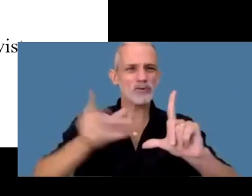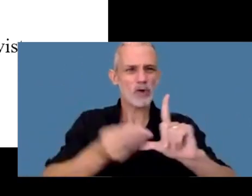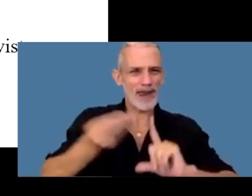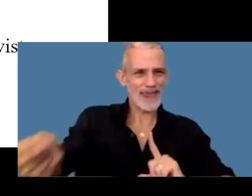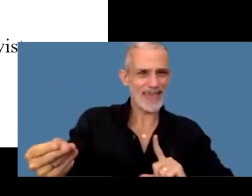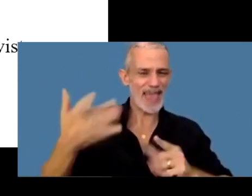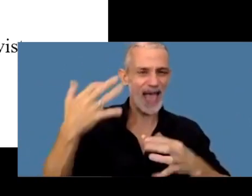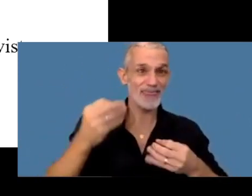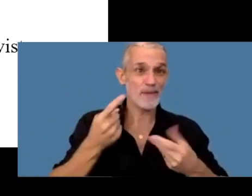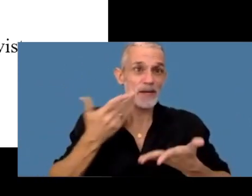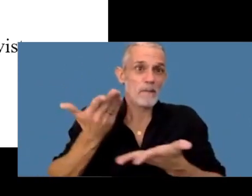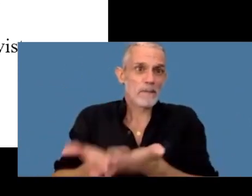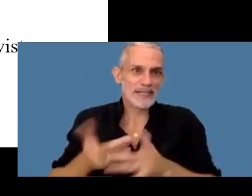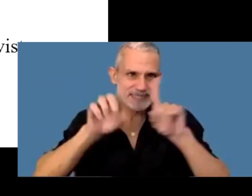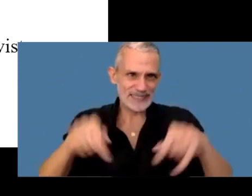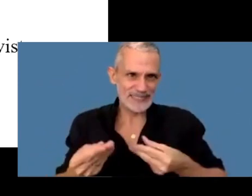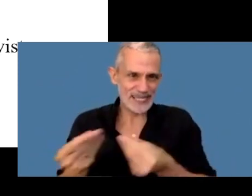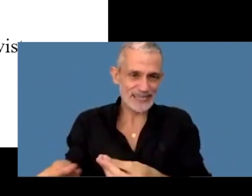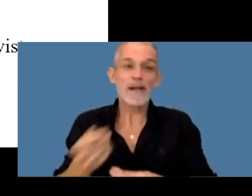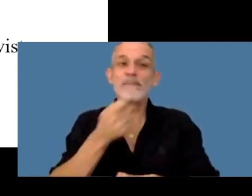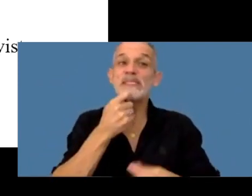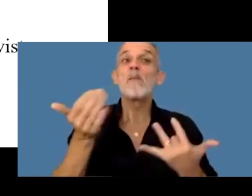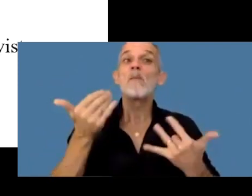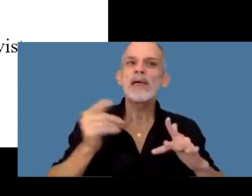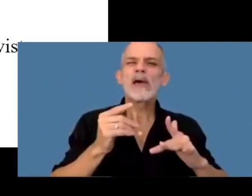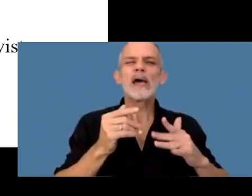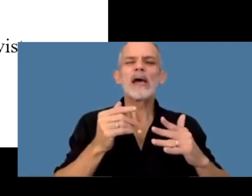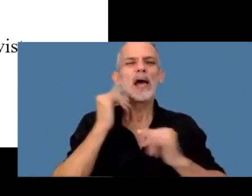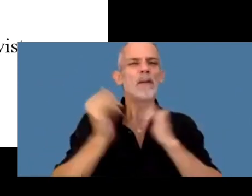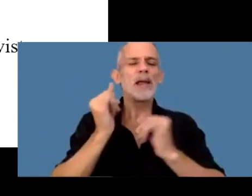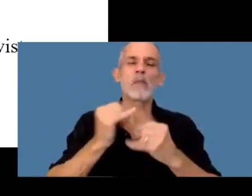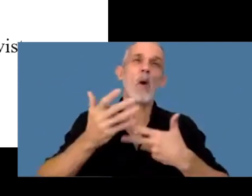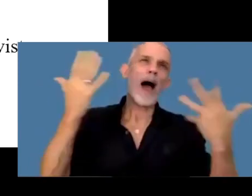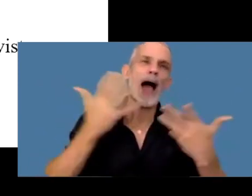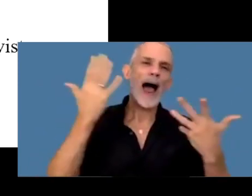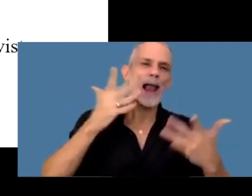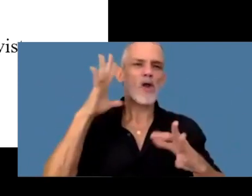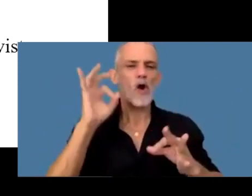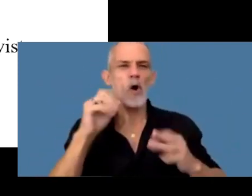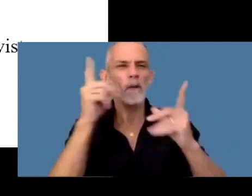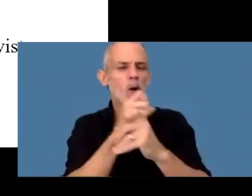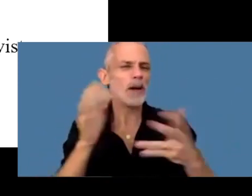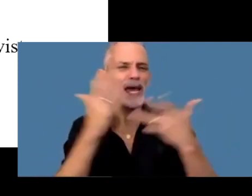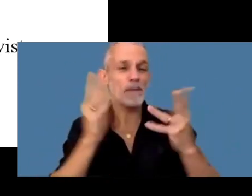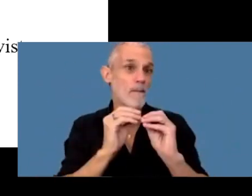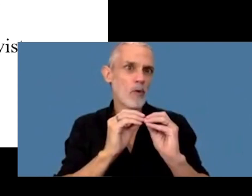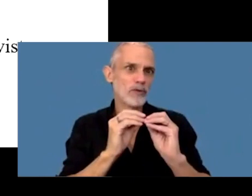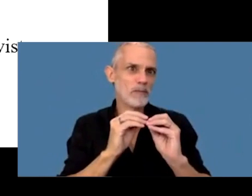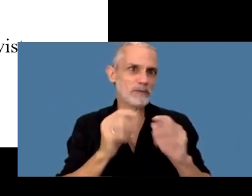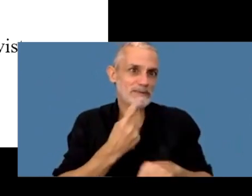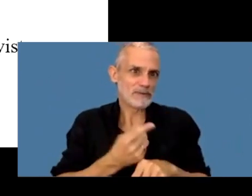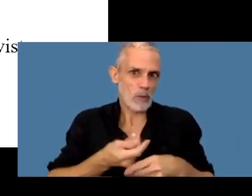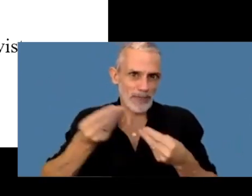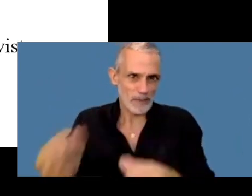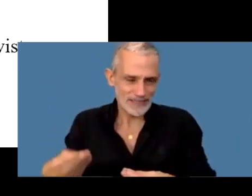En caso de poder justificar fuerza mayor, caso fortuito, o justificar un